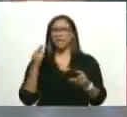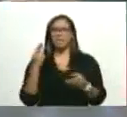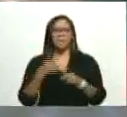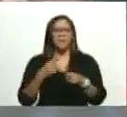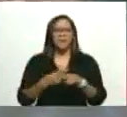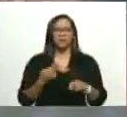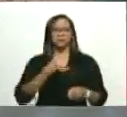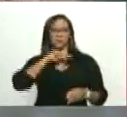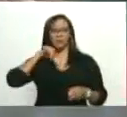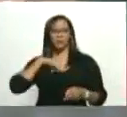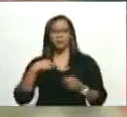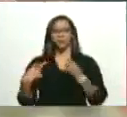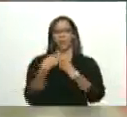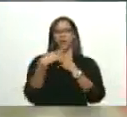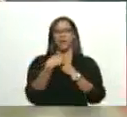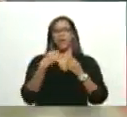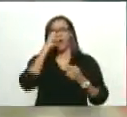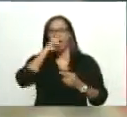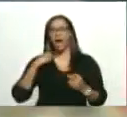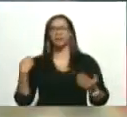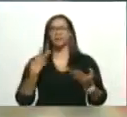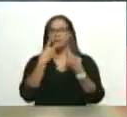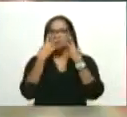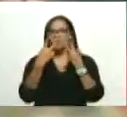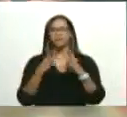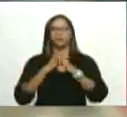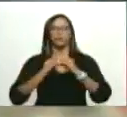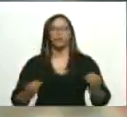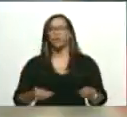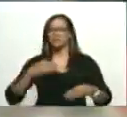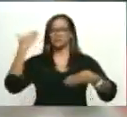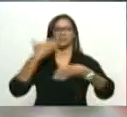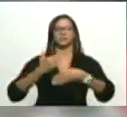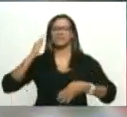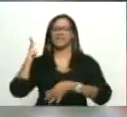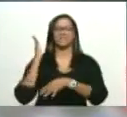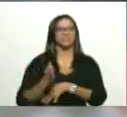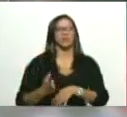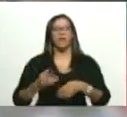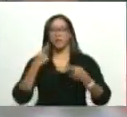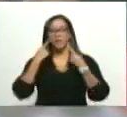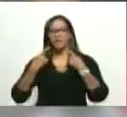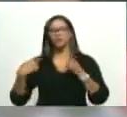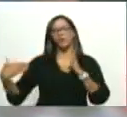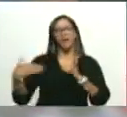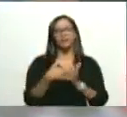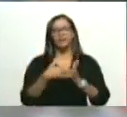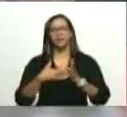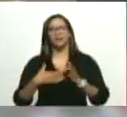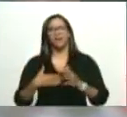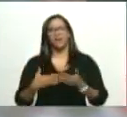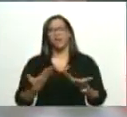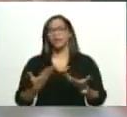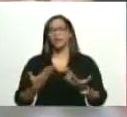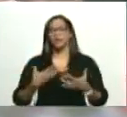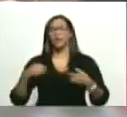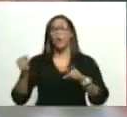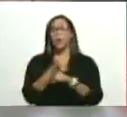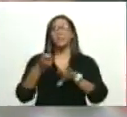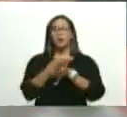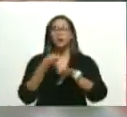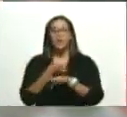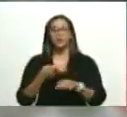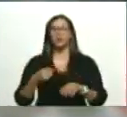sido asediados todos estos años? Aquí hemos visto de todo, medidas coercitivas, hemos visto ataques, intentos de golpe de Estado, intentos